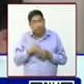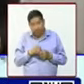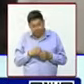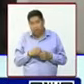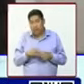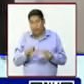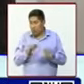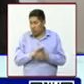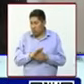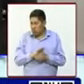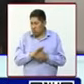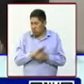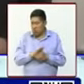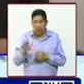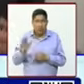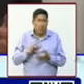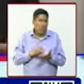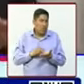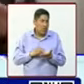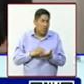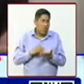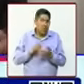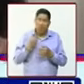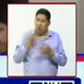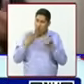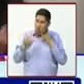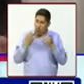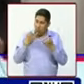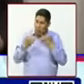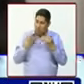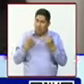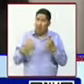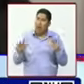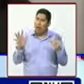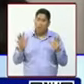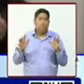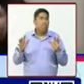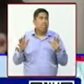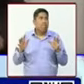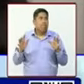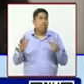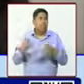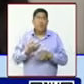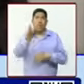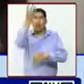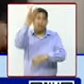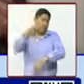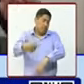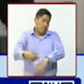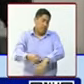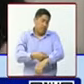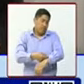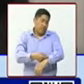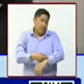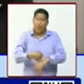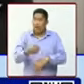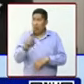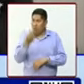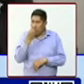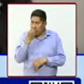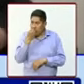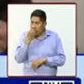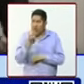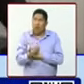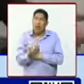Así es la situación. Prácticamente solamente se informa de que está recibiendo el suero, se le ha dado de comer durante